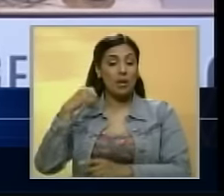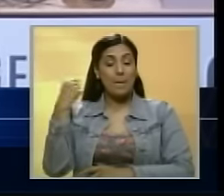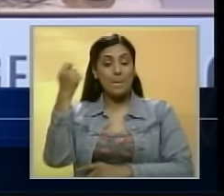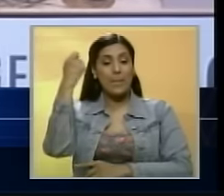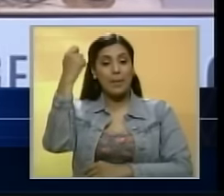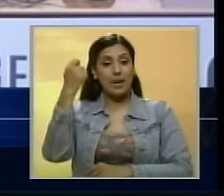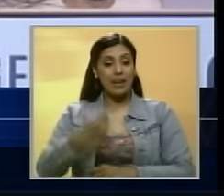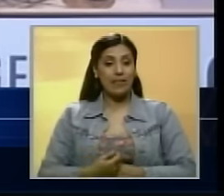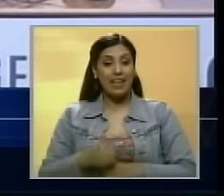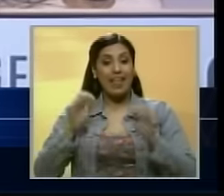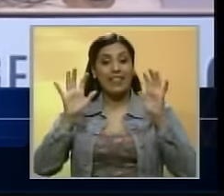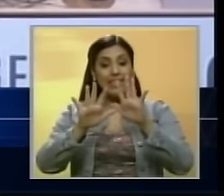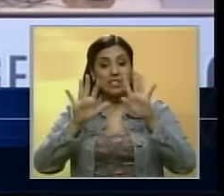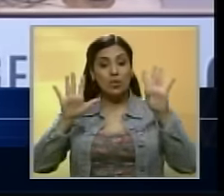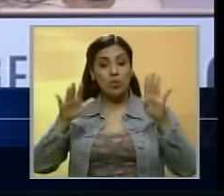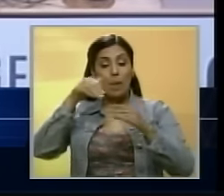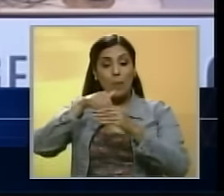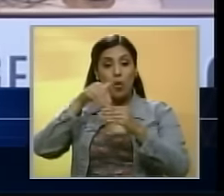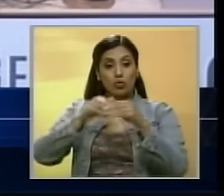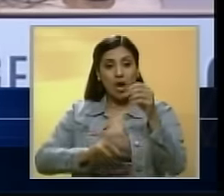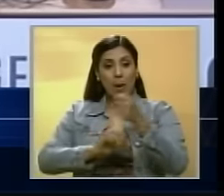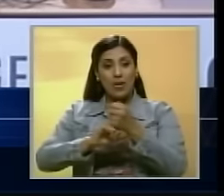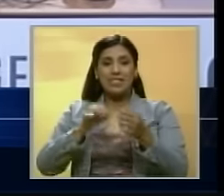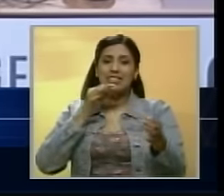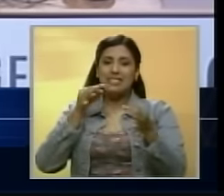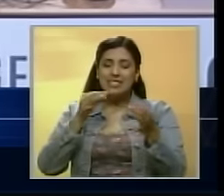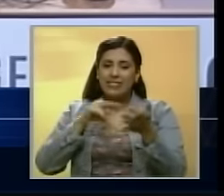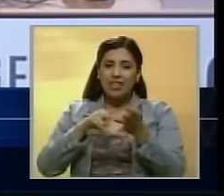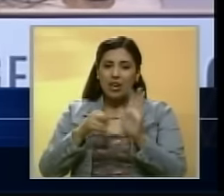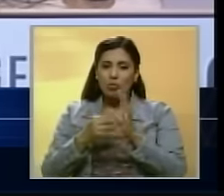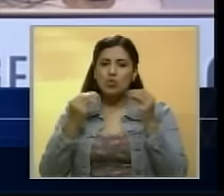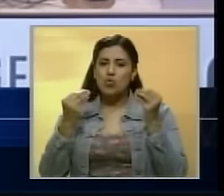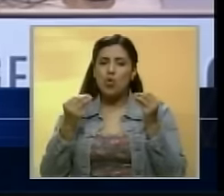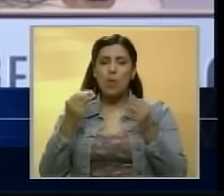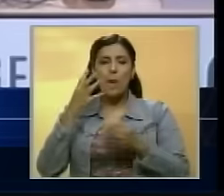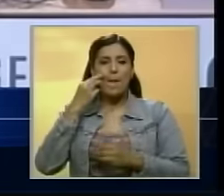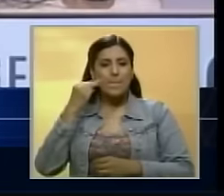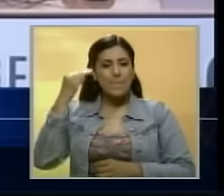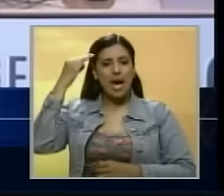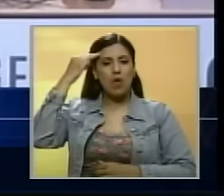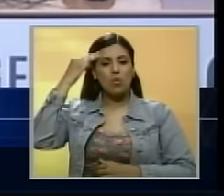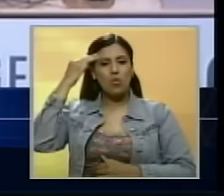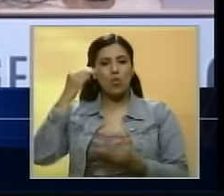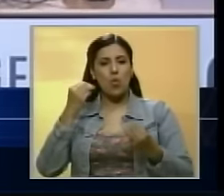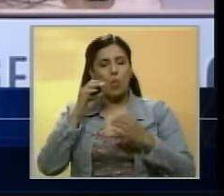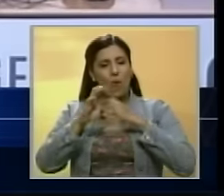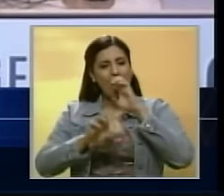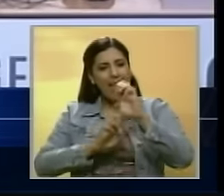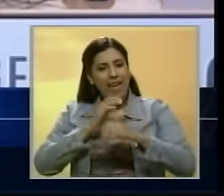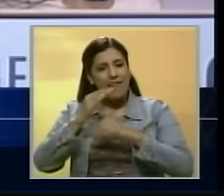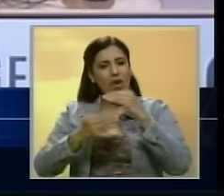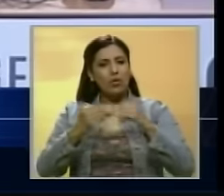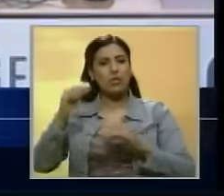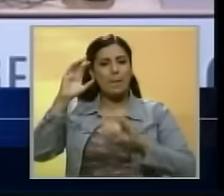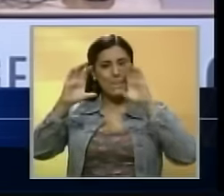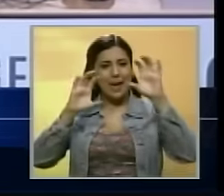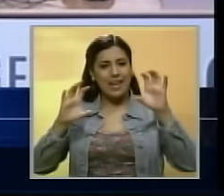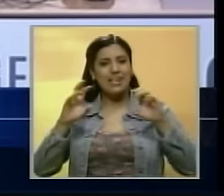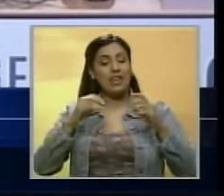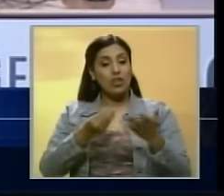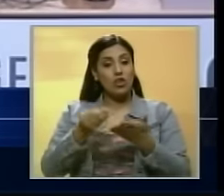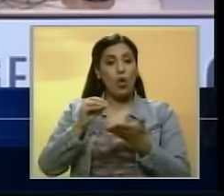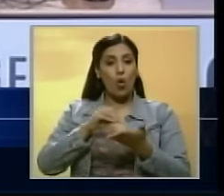hoy 19 votos a favor habla mucho de cómo a madurado cómo han evolucionado los países y han